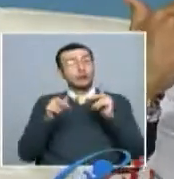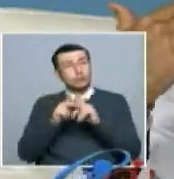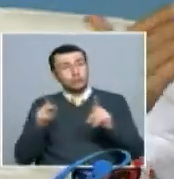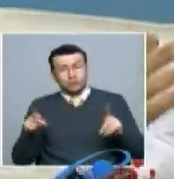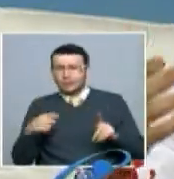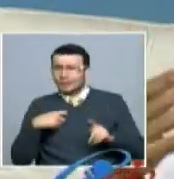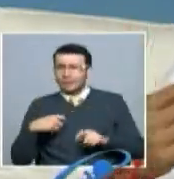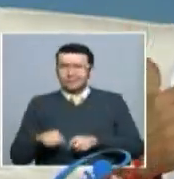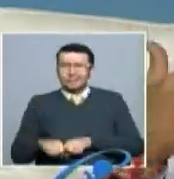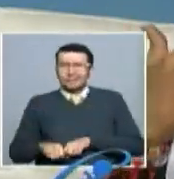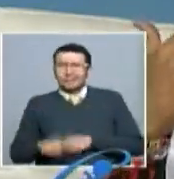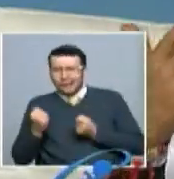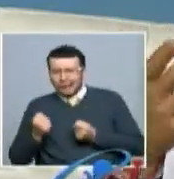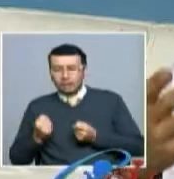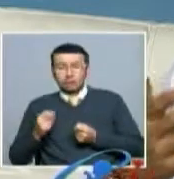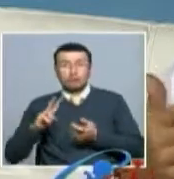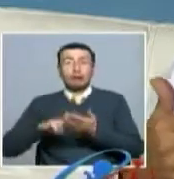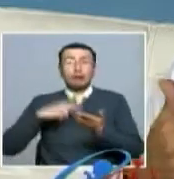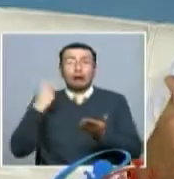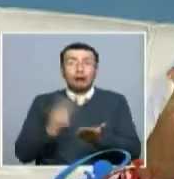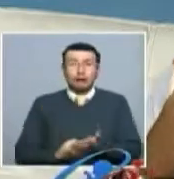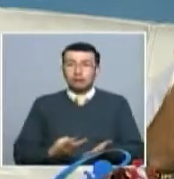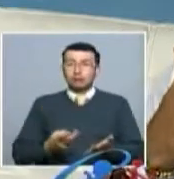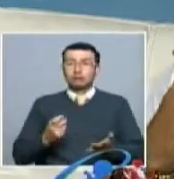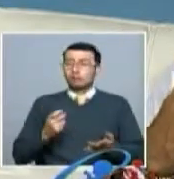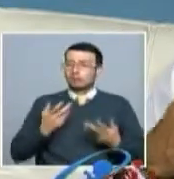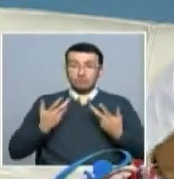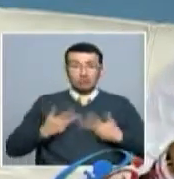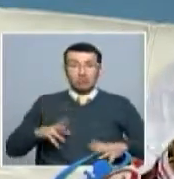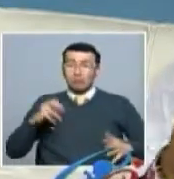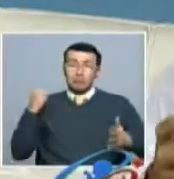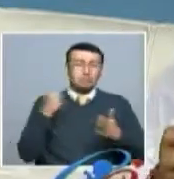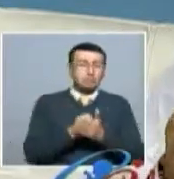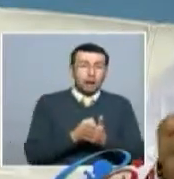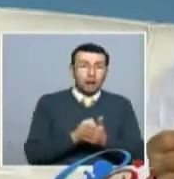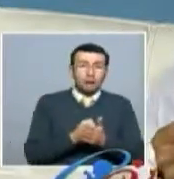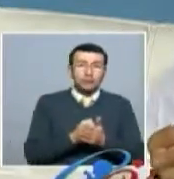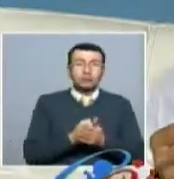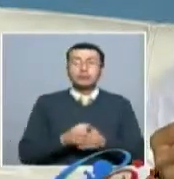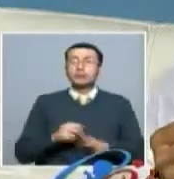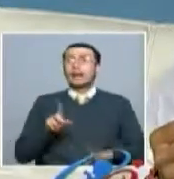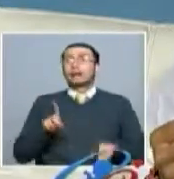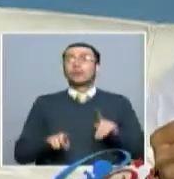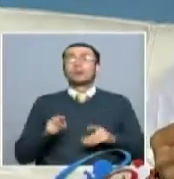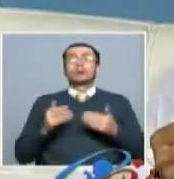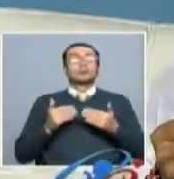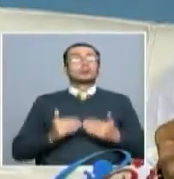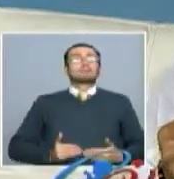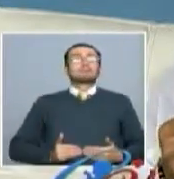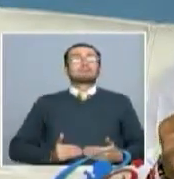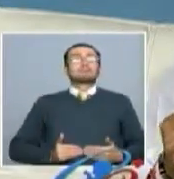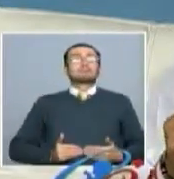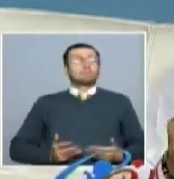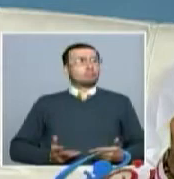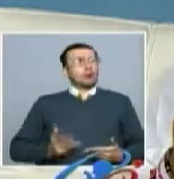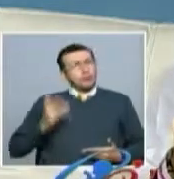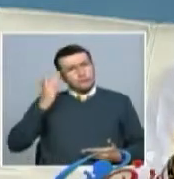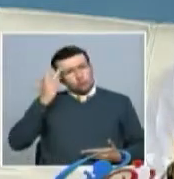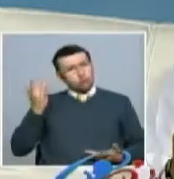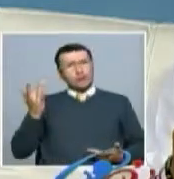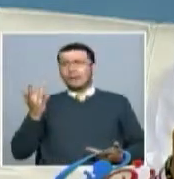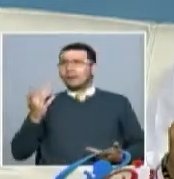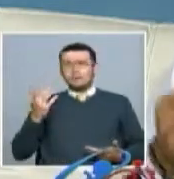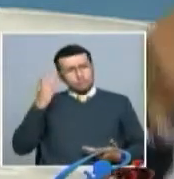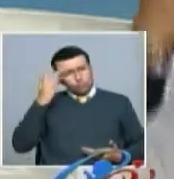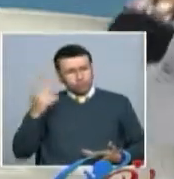una lesión, un golpe, una caída, un trauma, un accidente y quedan con ciertas limitantes y la gente dice, pero